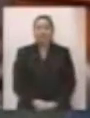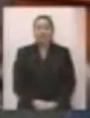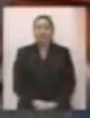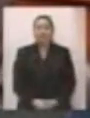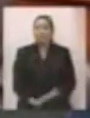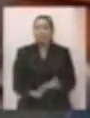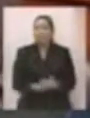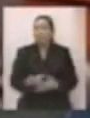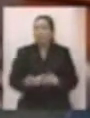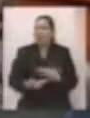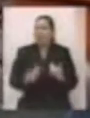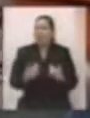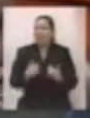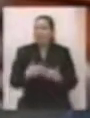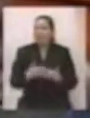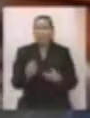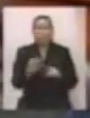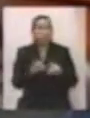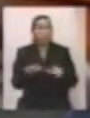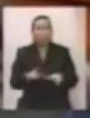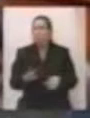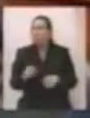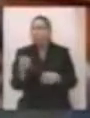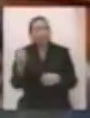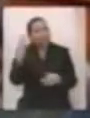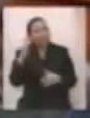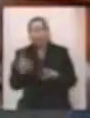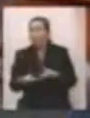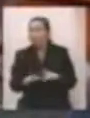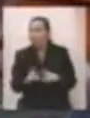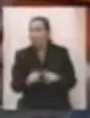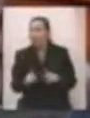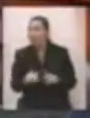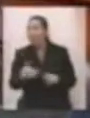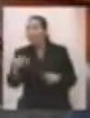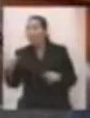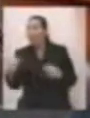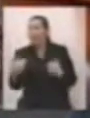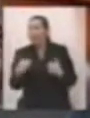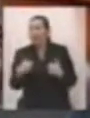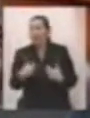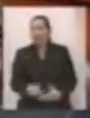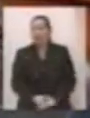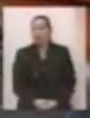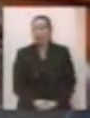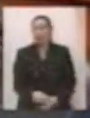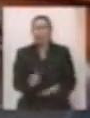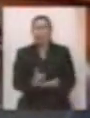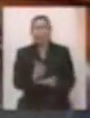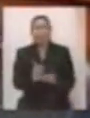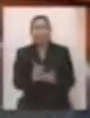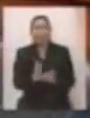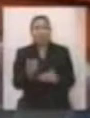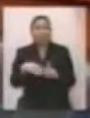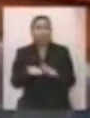en que las nuevas generaciones tienen pleno dominio sobre el uso de las redes sociales, mientras las anteriores tenemos incluso dificultades